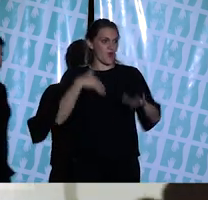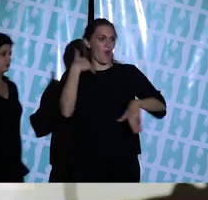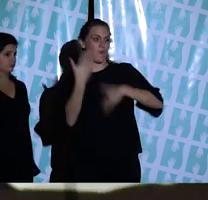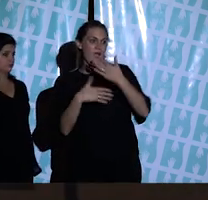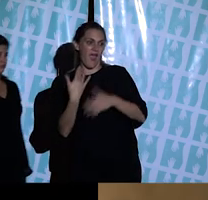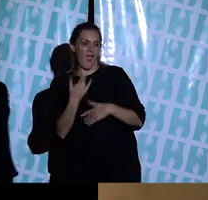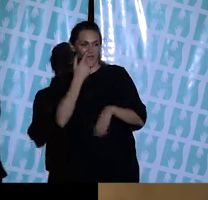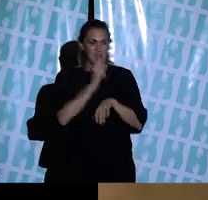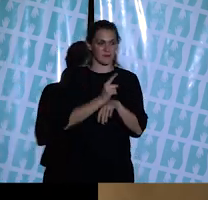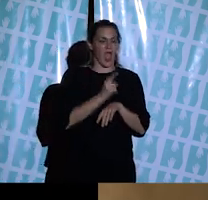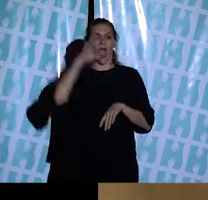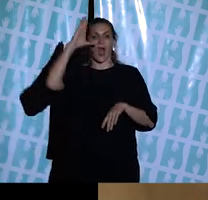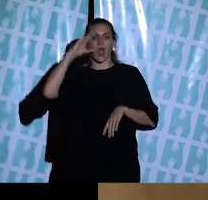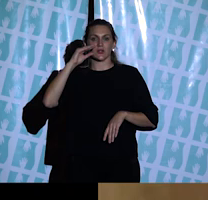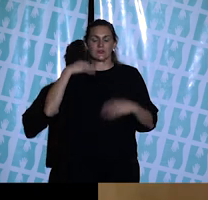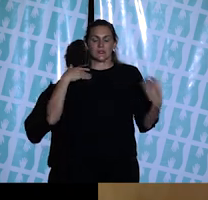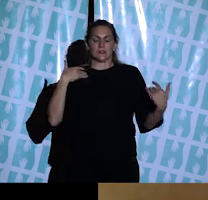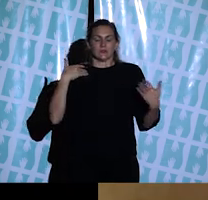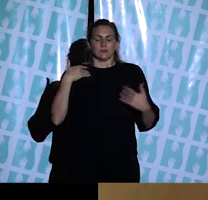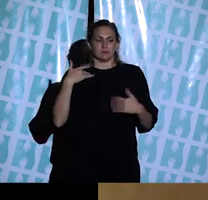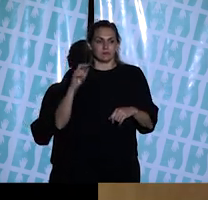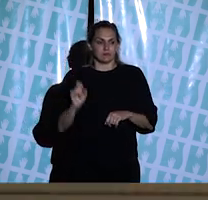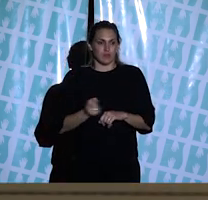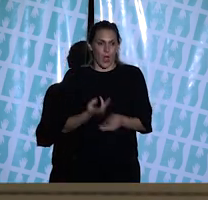Y cuando llega la noche, tiene esto.